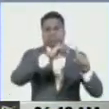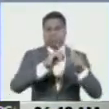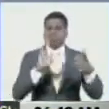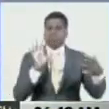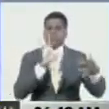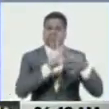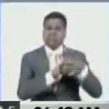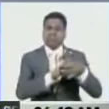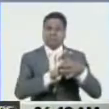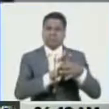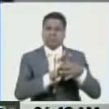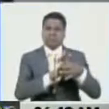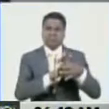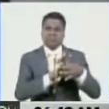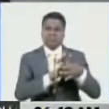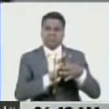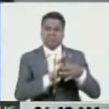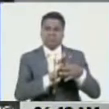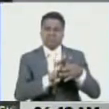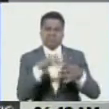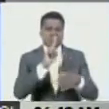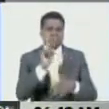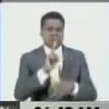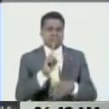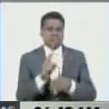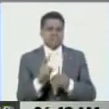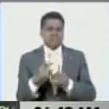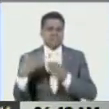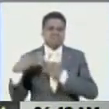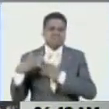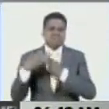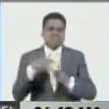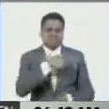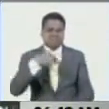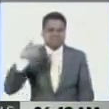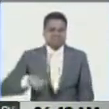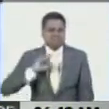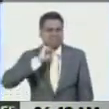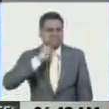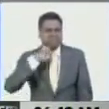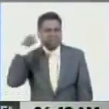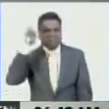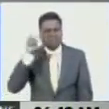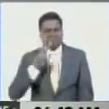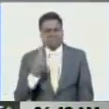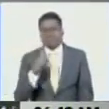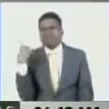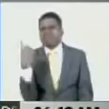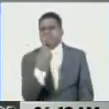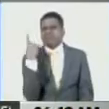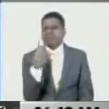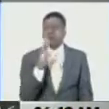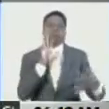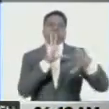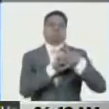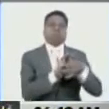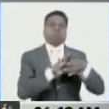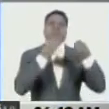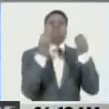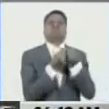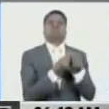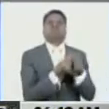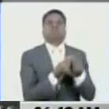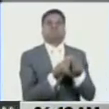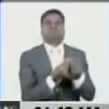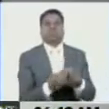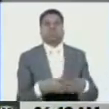no están navegando solos ni Irán, ni China, ni Rusia, ni Venezuela, sino simplemente están aliados frente a este proyecto. Ministro, usted